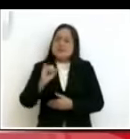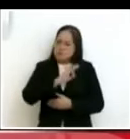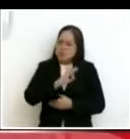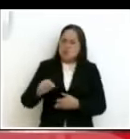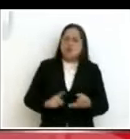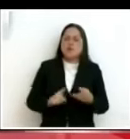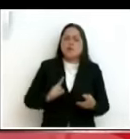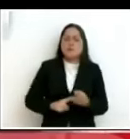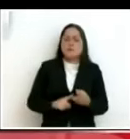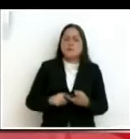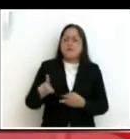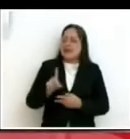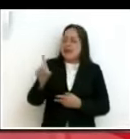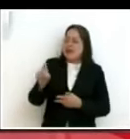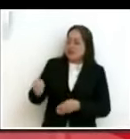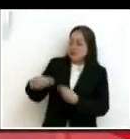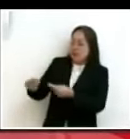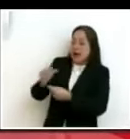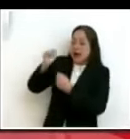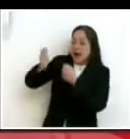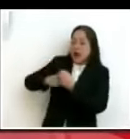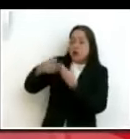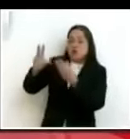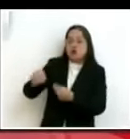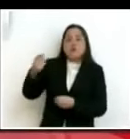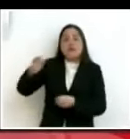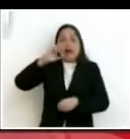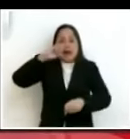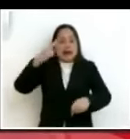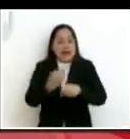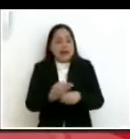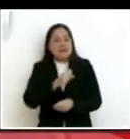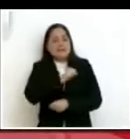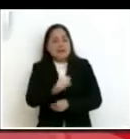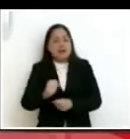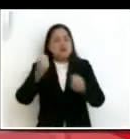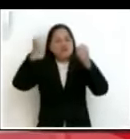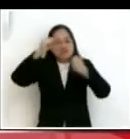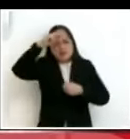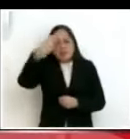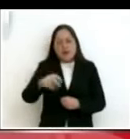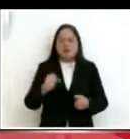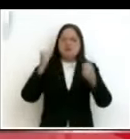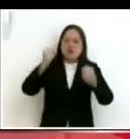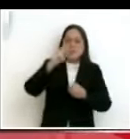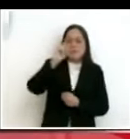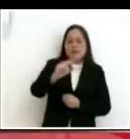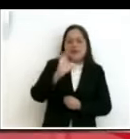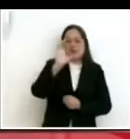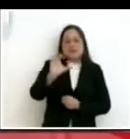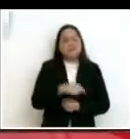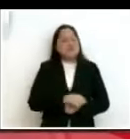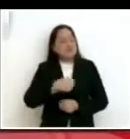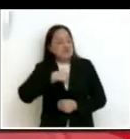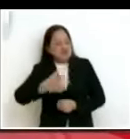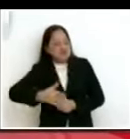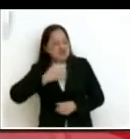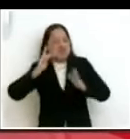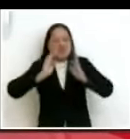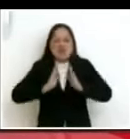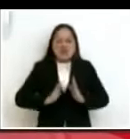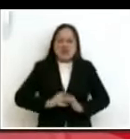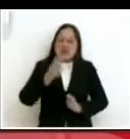un vaso de agua. Ratas, sátrapas, ¡viva México! ¡Viva el Plan C! ¡Qué tranquilidad me da saber